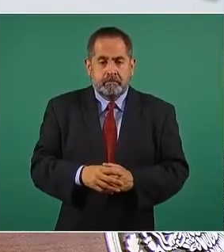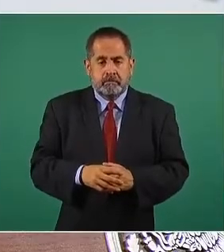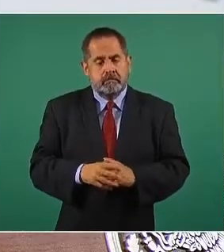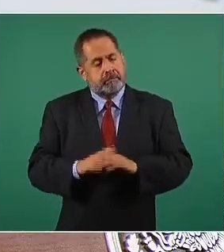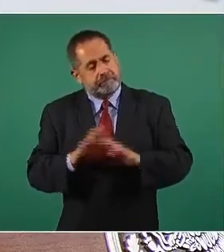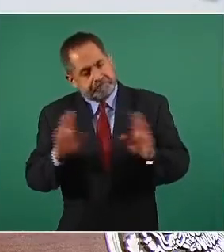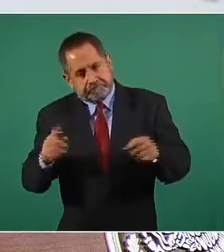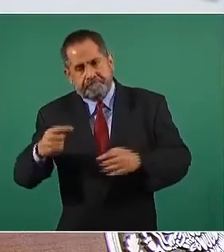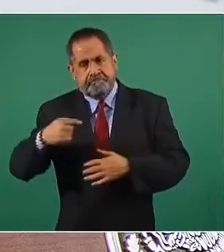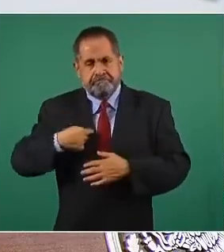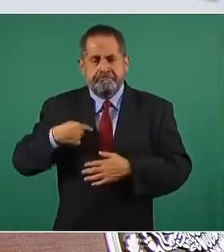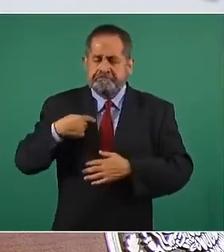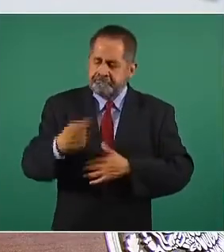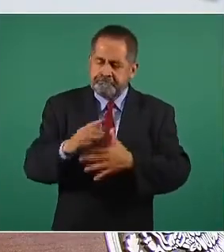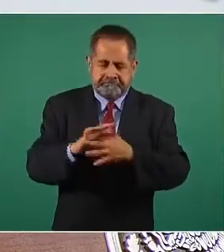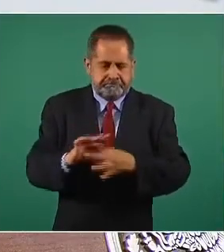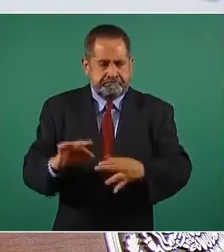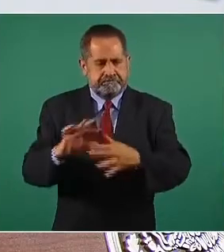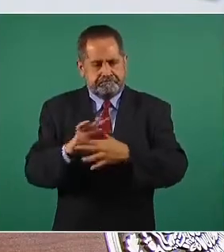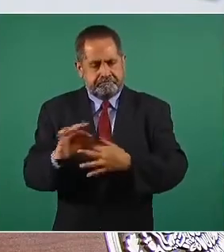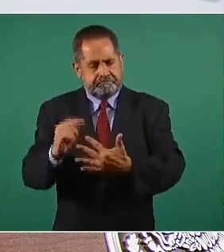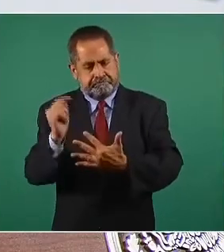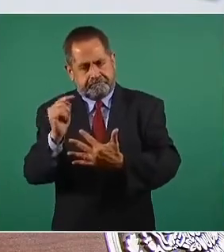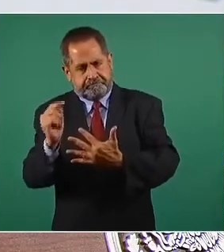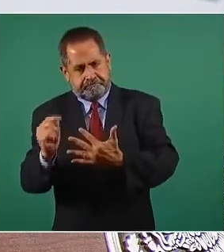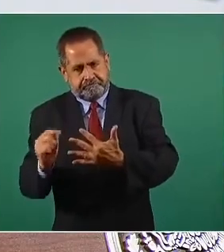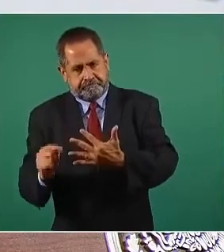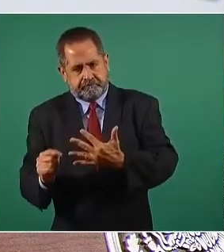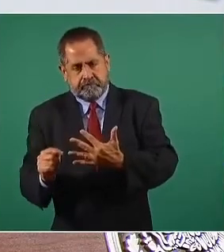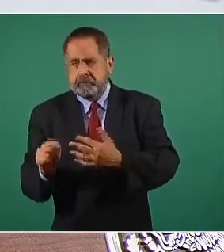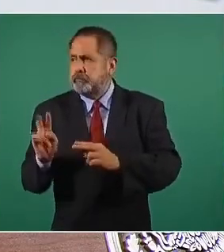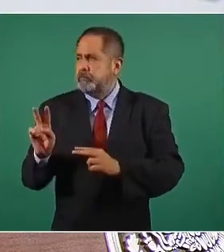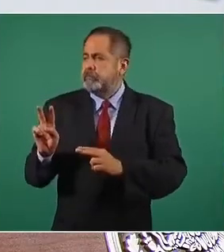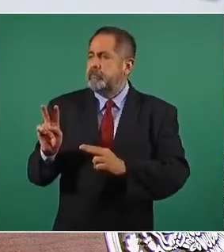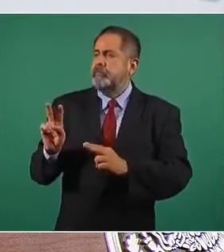Ya tuve que explicarle: